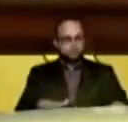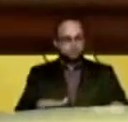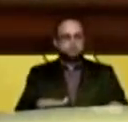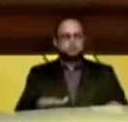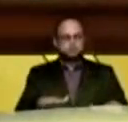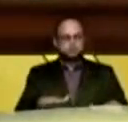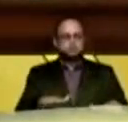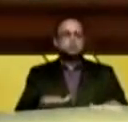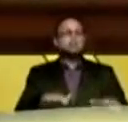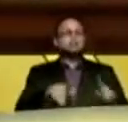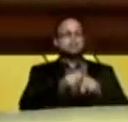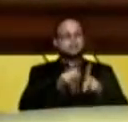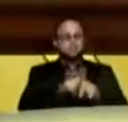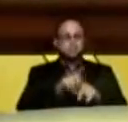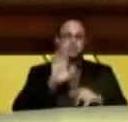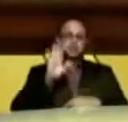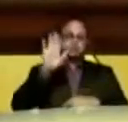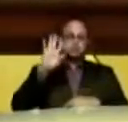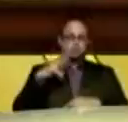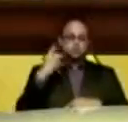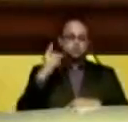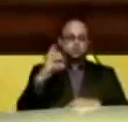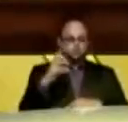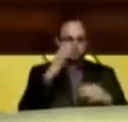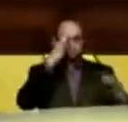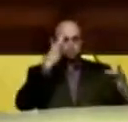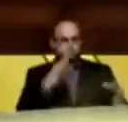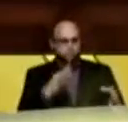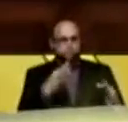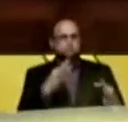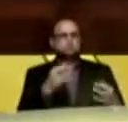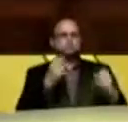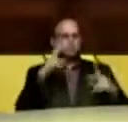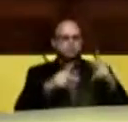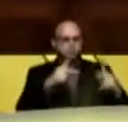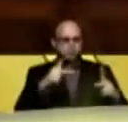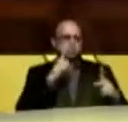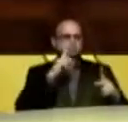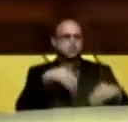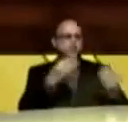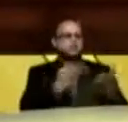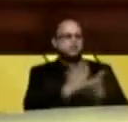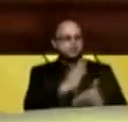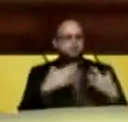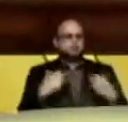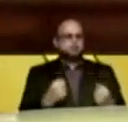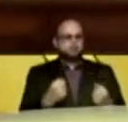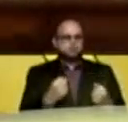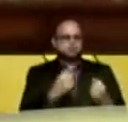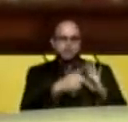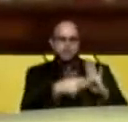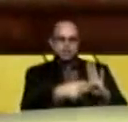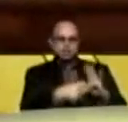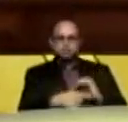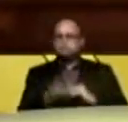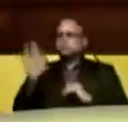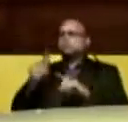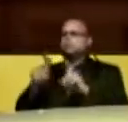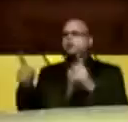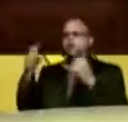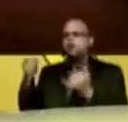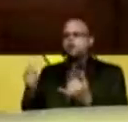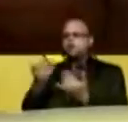también cuánto dinero va a ver para ver cuántas personas podemos darle el derecho a la salud para darte algunos ejemplos actualmente no se deciden cosas